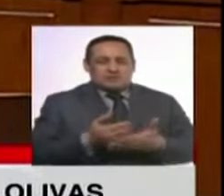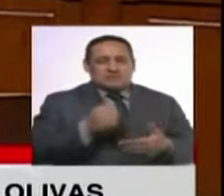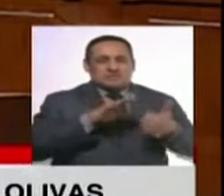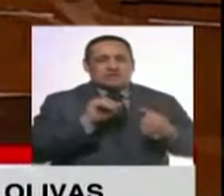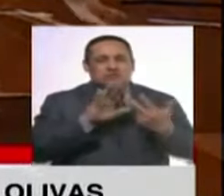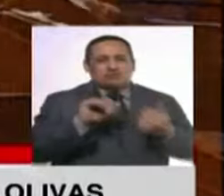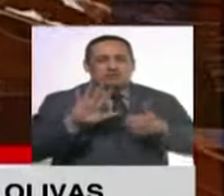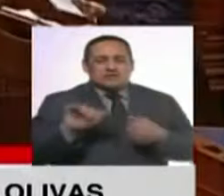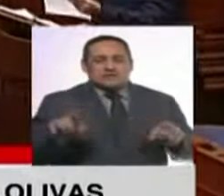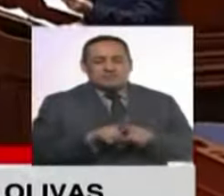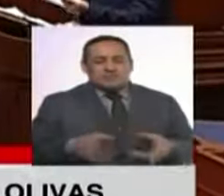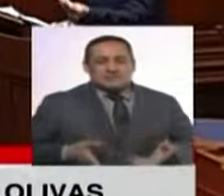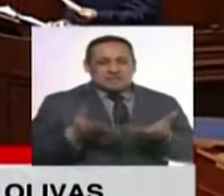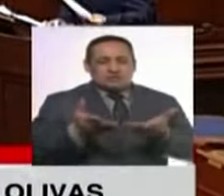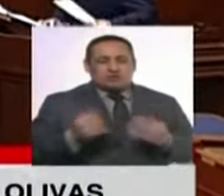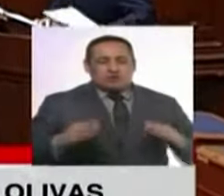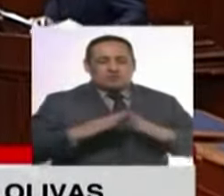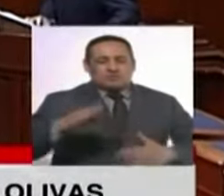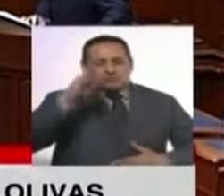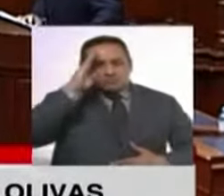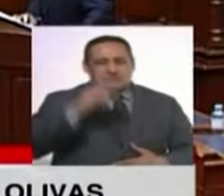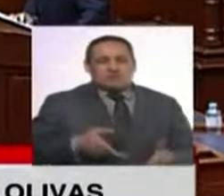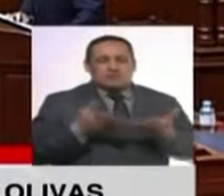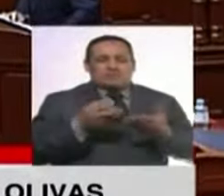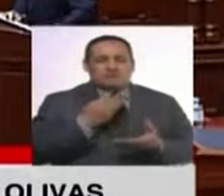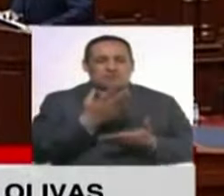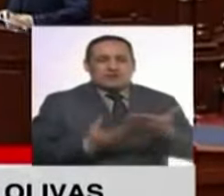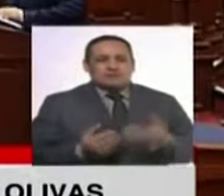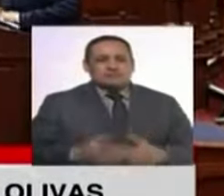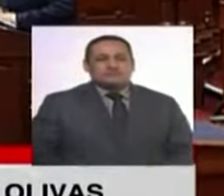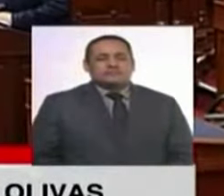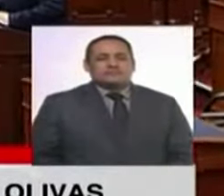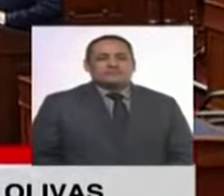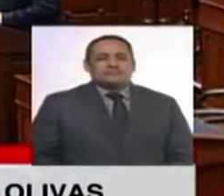seis ocho seis que se le entregó se le puso al Señor combate general también informa